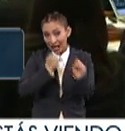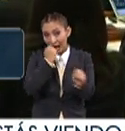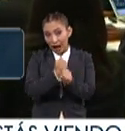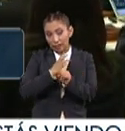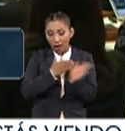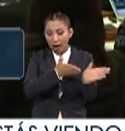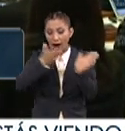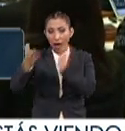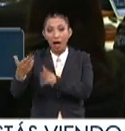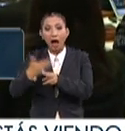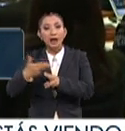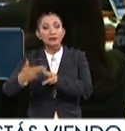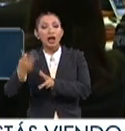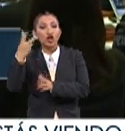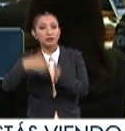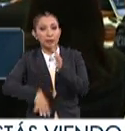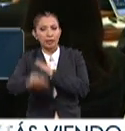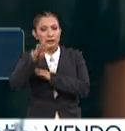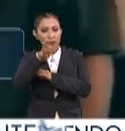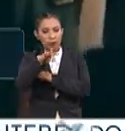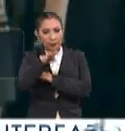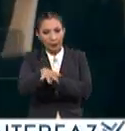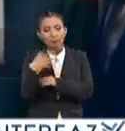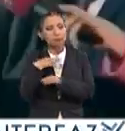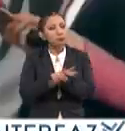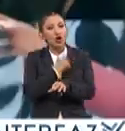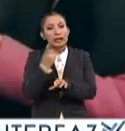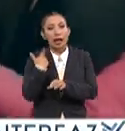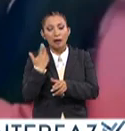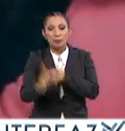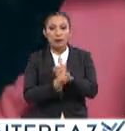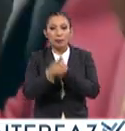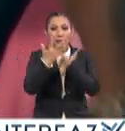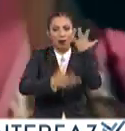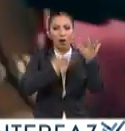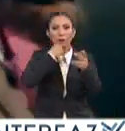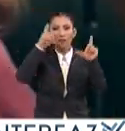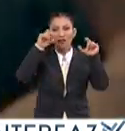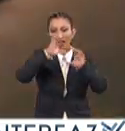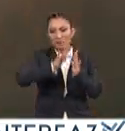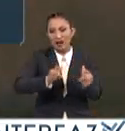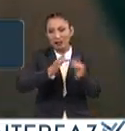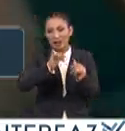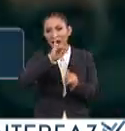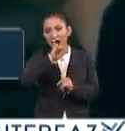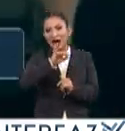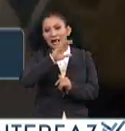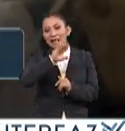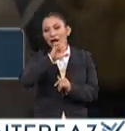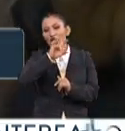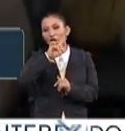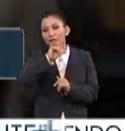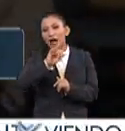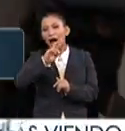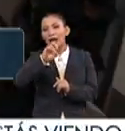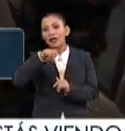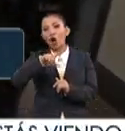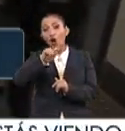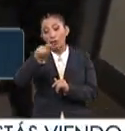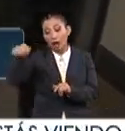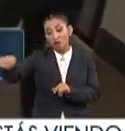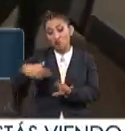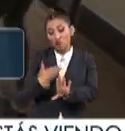se aplazará hasta el 2019. Esto debido al escándalo del fotógrafo francés Jean-Claude Arnault, quien